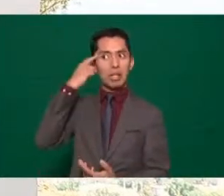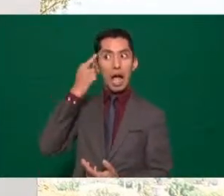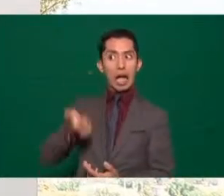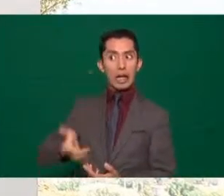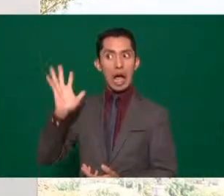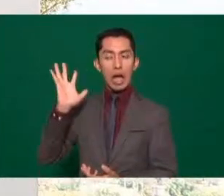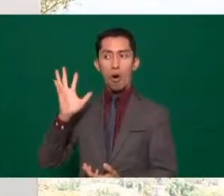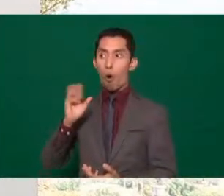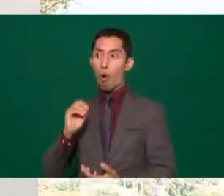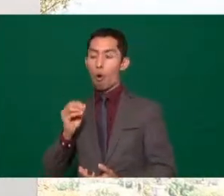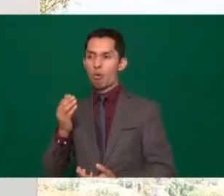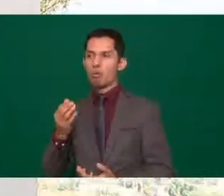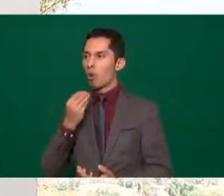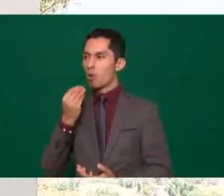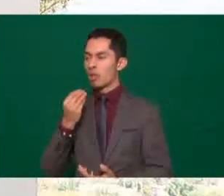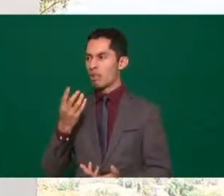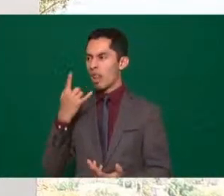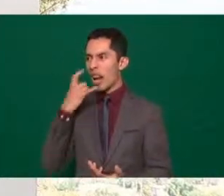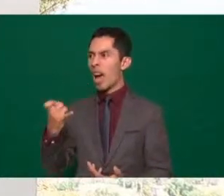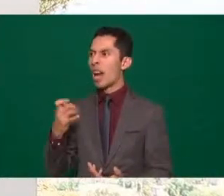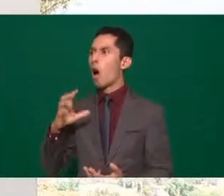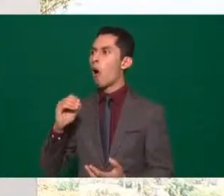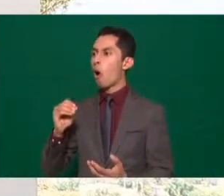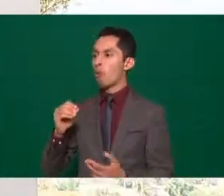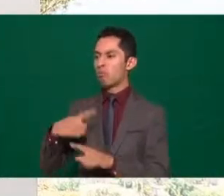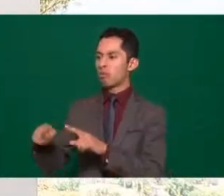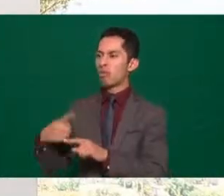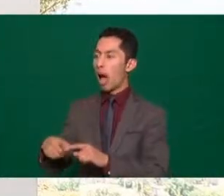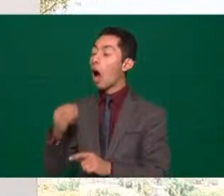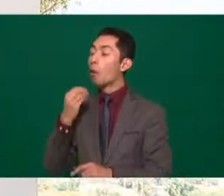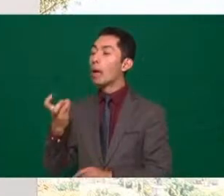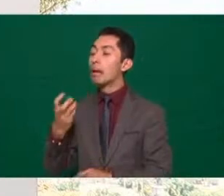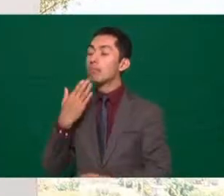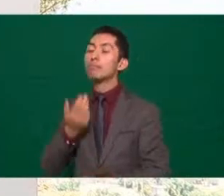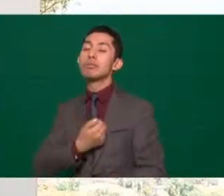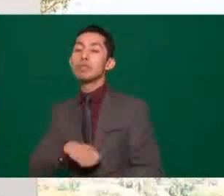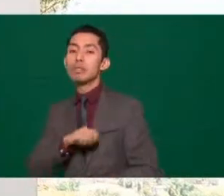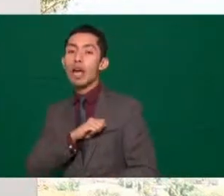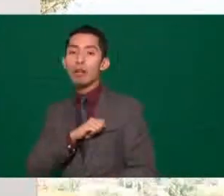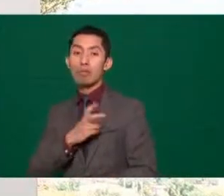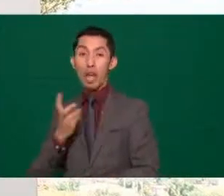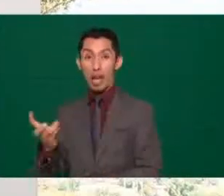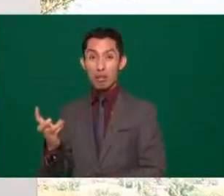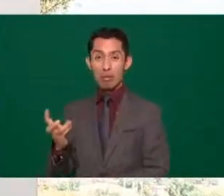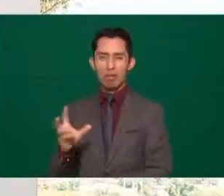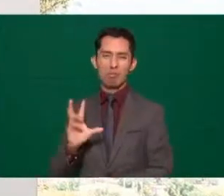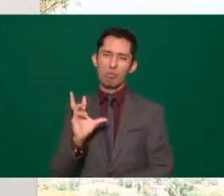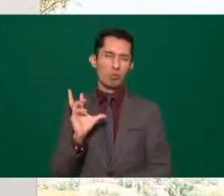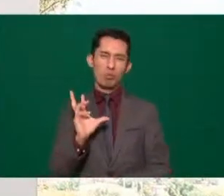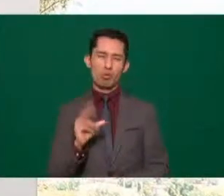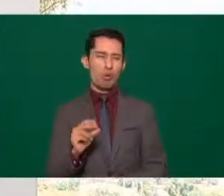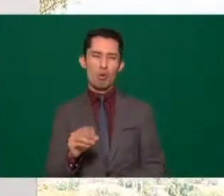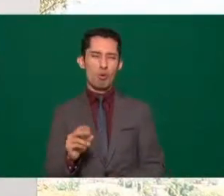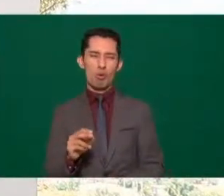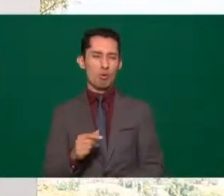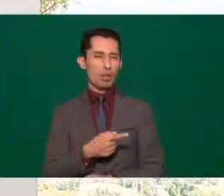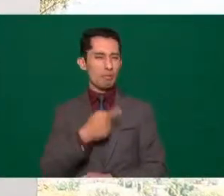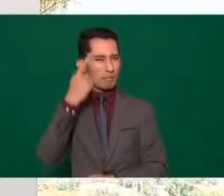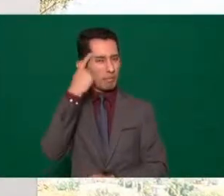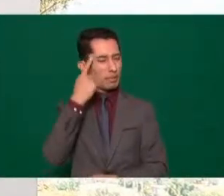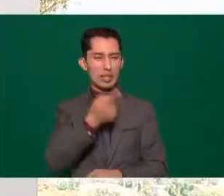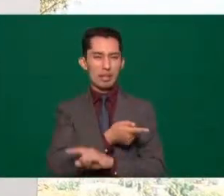o industrializadas. Es comer lo que se produce en